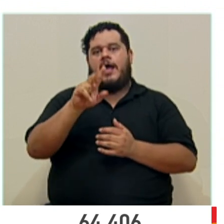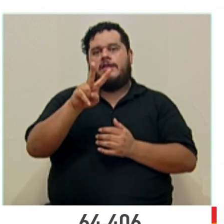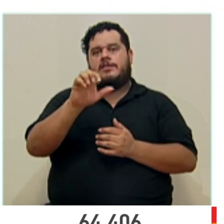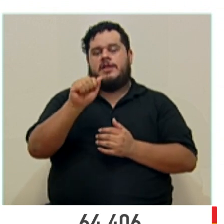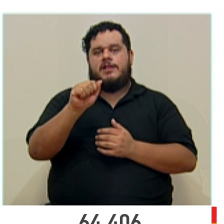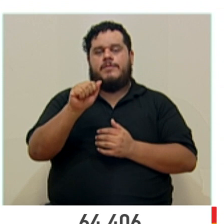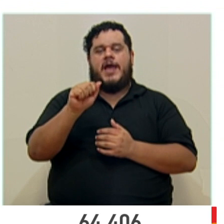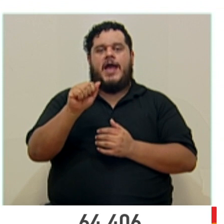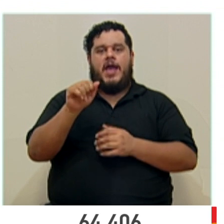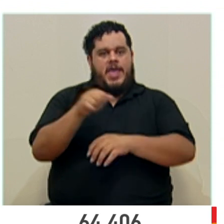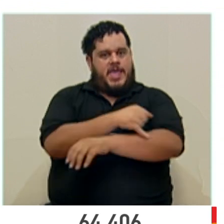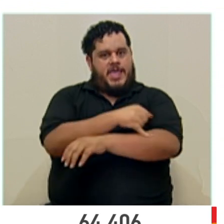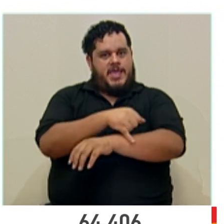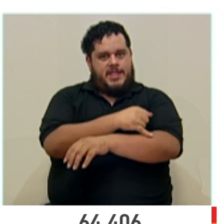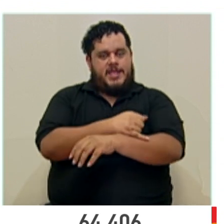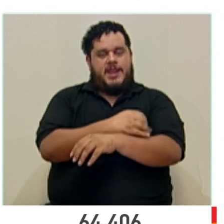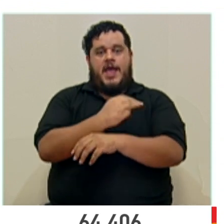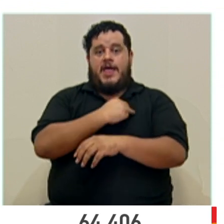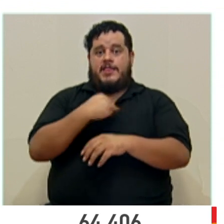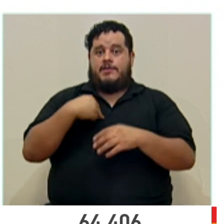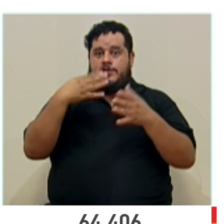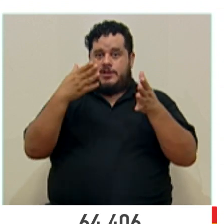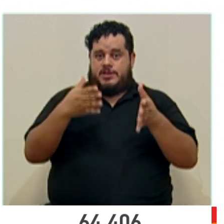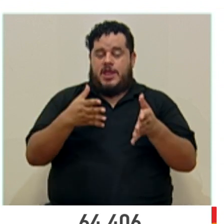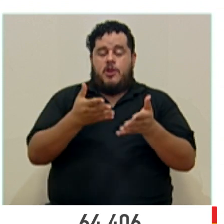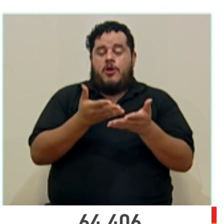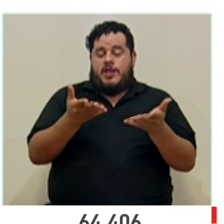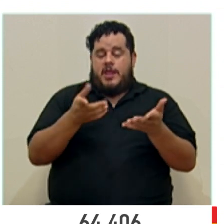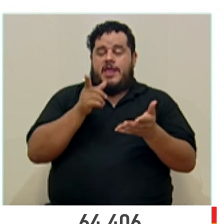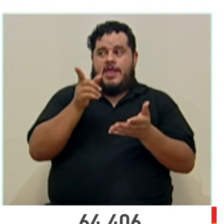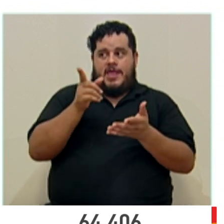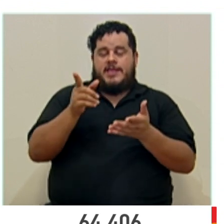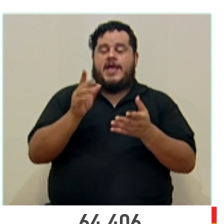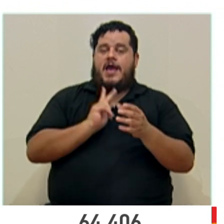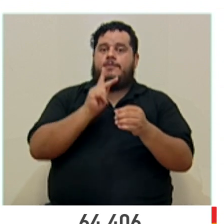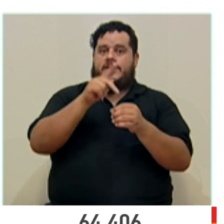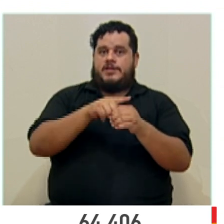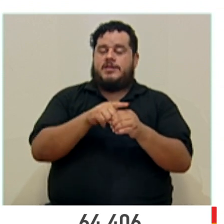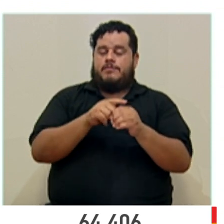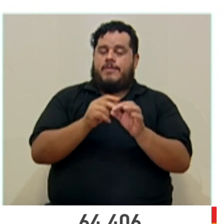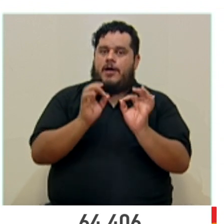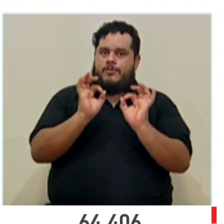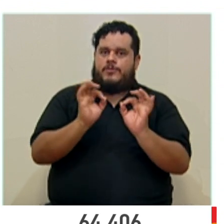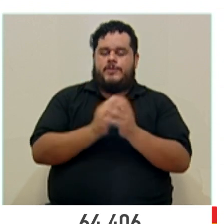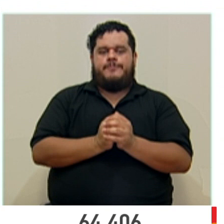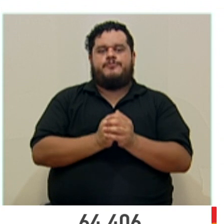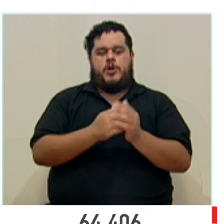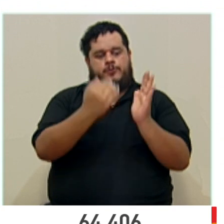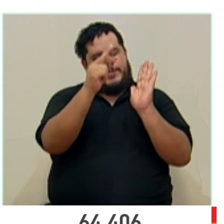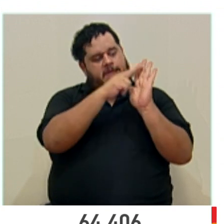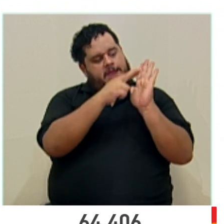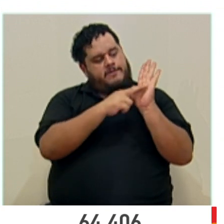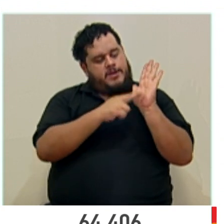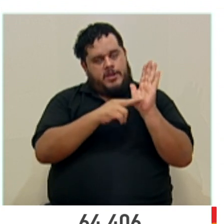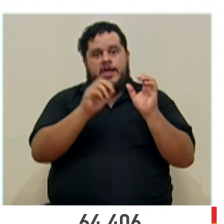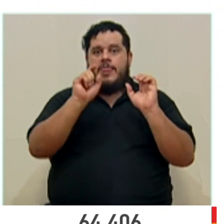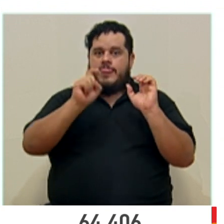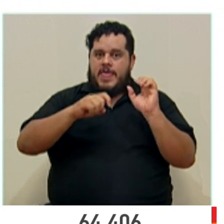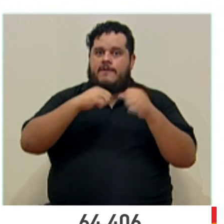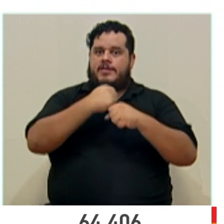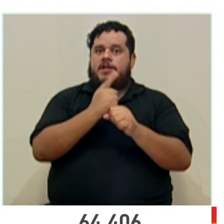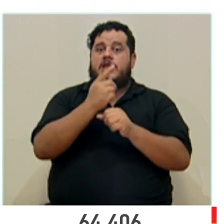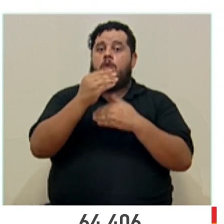Valentonucci, ingeniera del Ministerio, quien ha participado muy activamente. A partir del lineamiento se debe generar